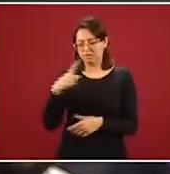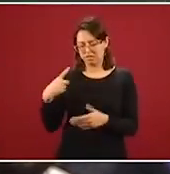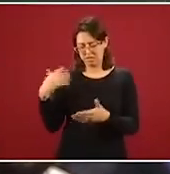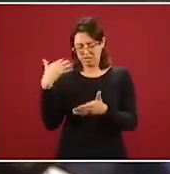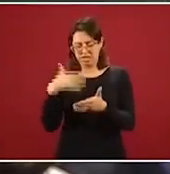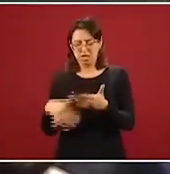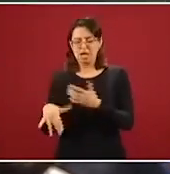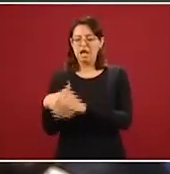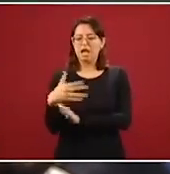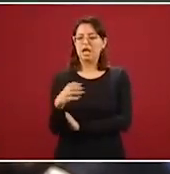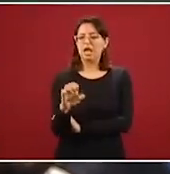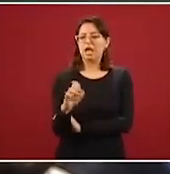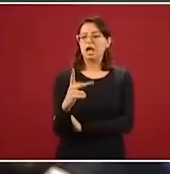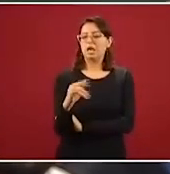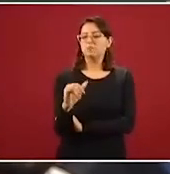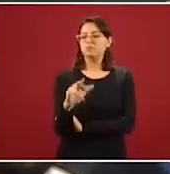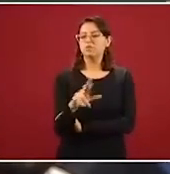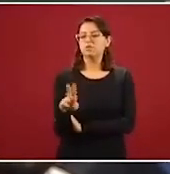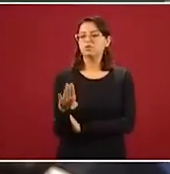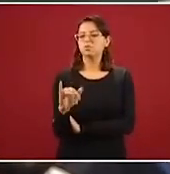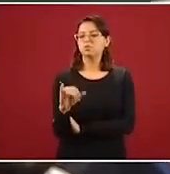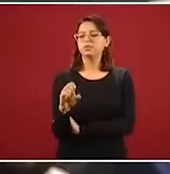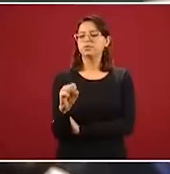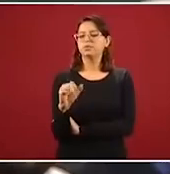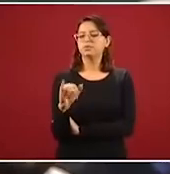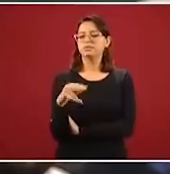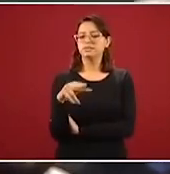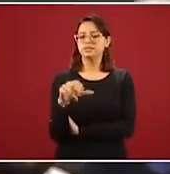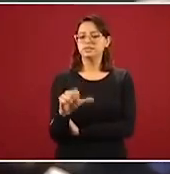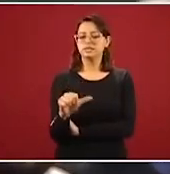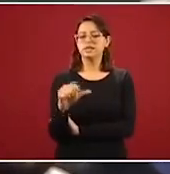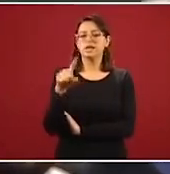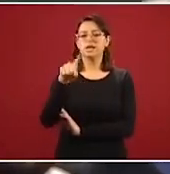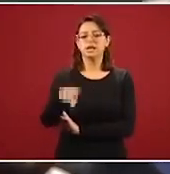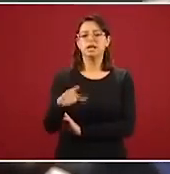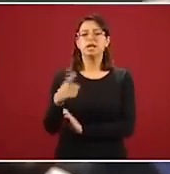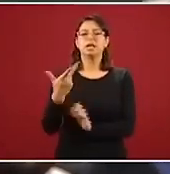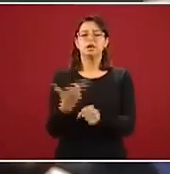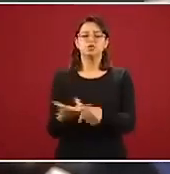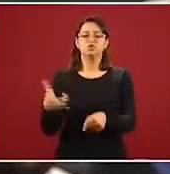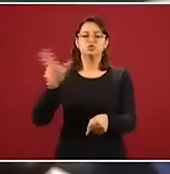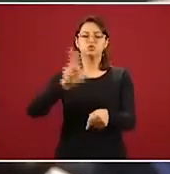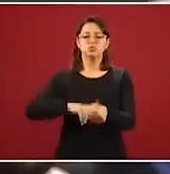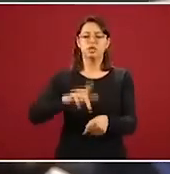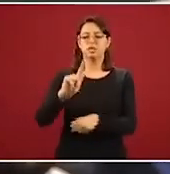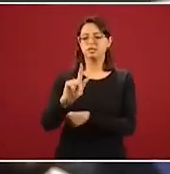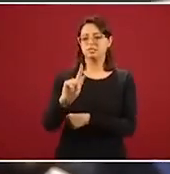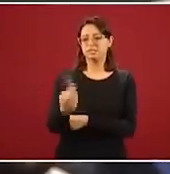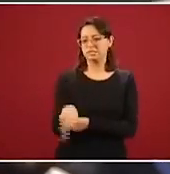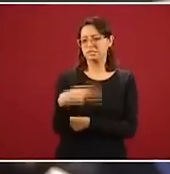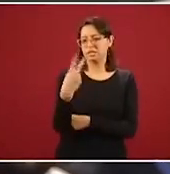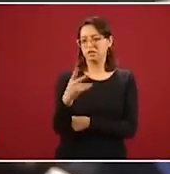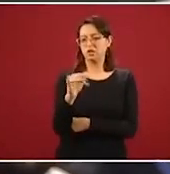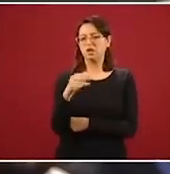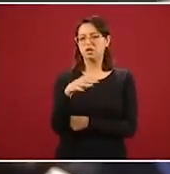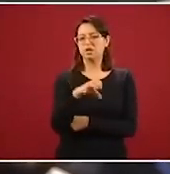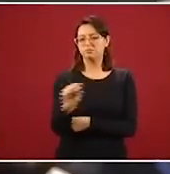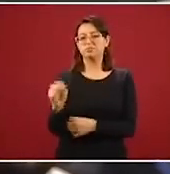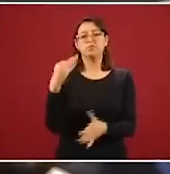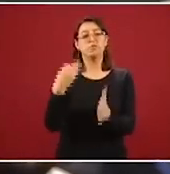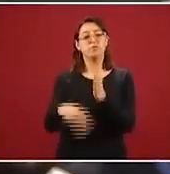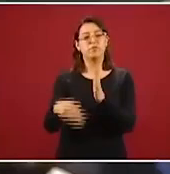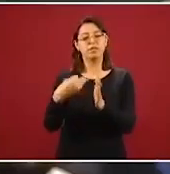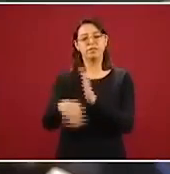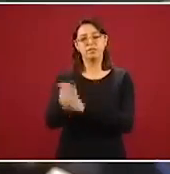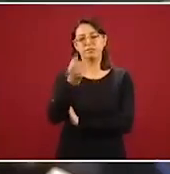epirubicina, laboratorio Pfizer, Clínica 72 del IMSS, si hubiese posibilidad de darle atención, tengo el nombre de la paciente,